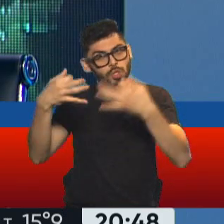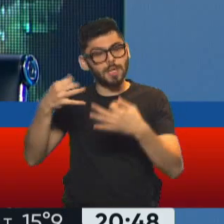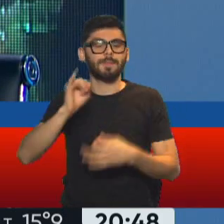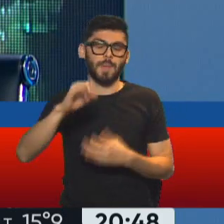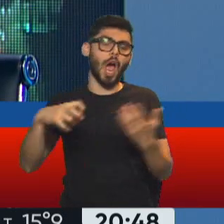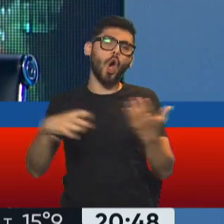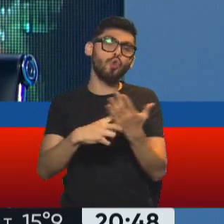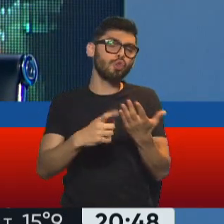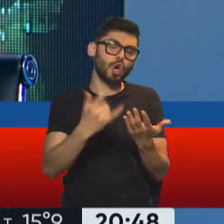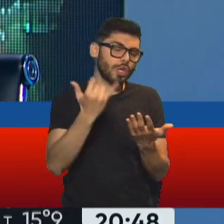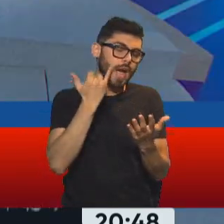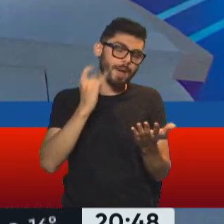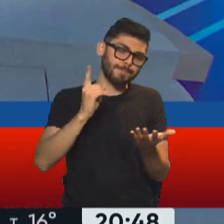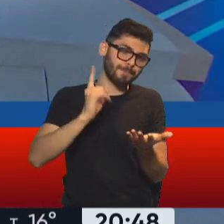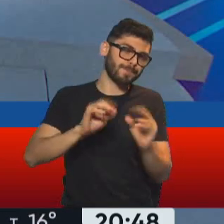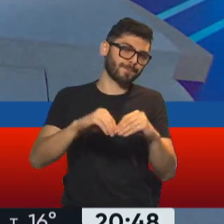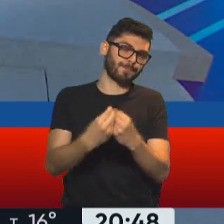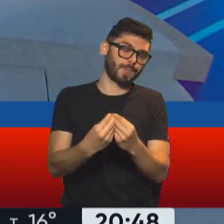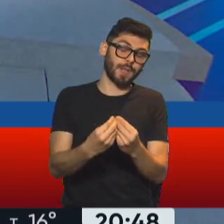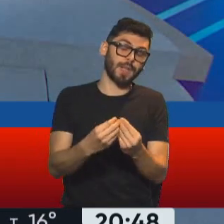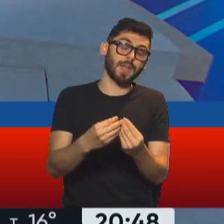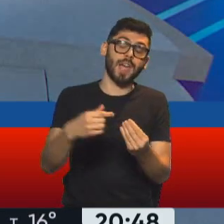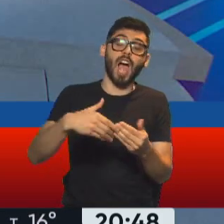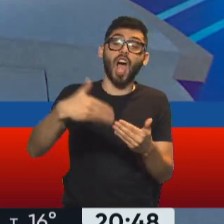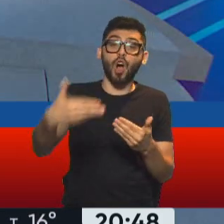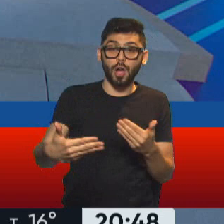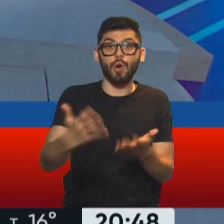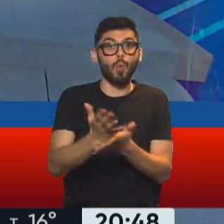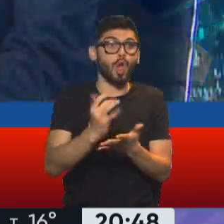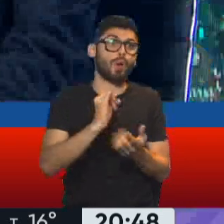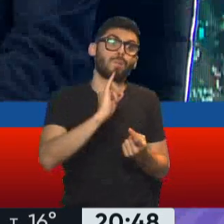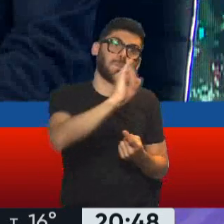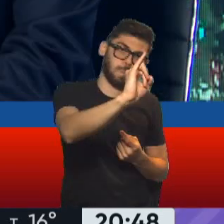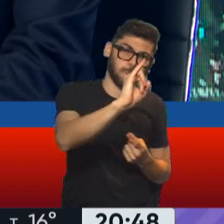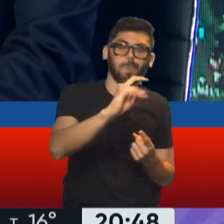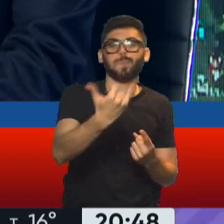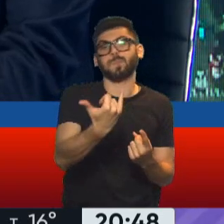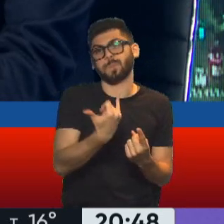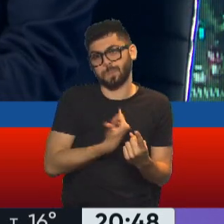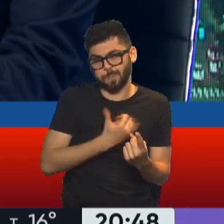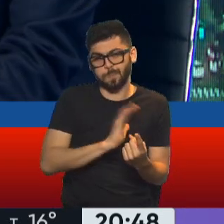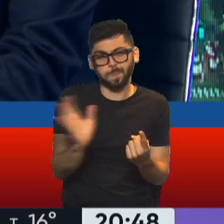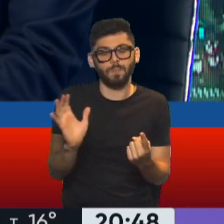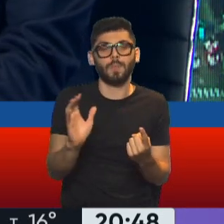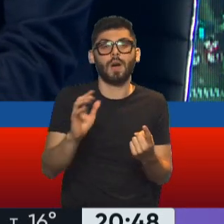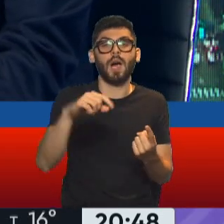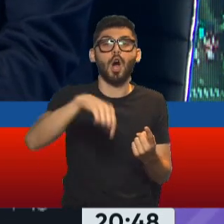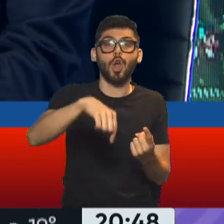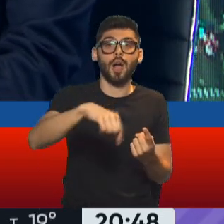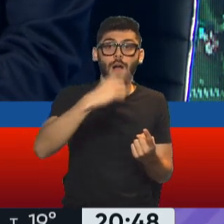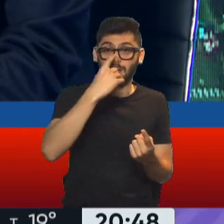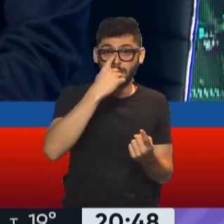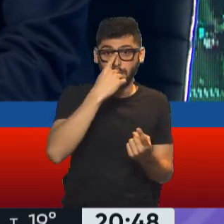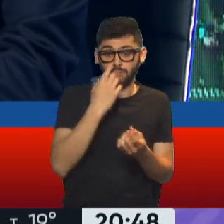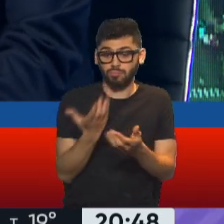sido concluyente y el paso siguiente, bueno, le hemos dado vista a las partes como corresponde, y nosotros, en función de los